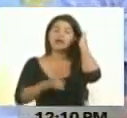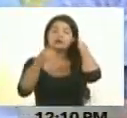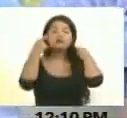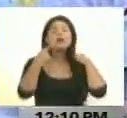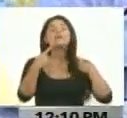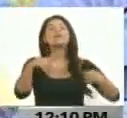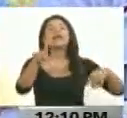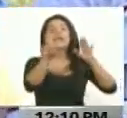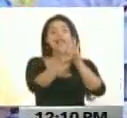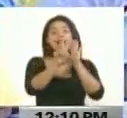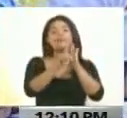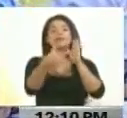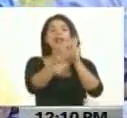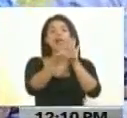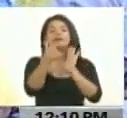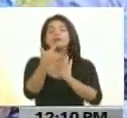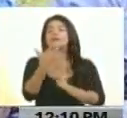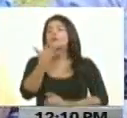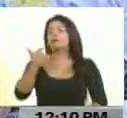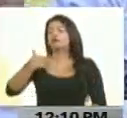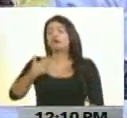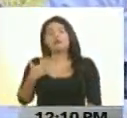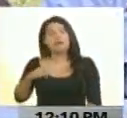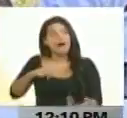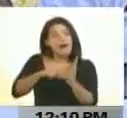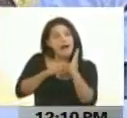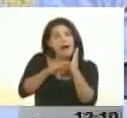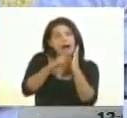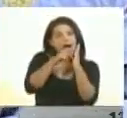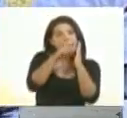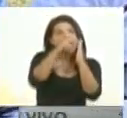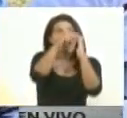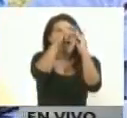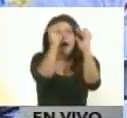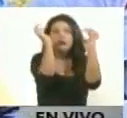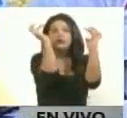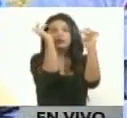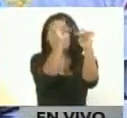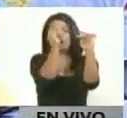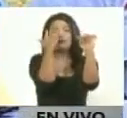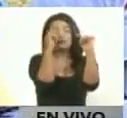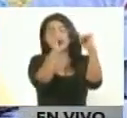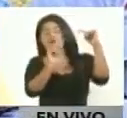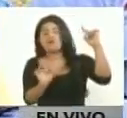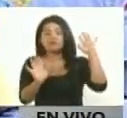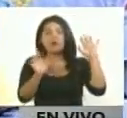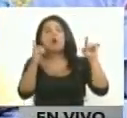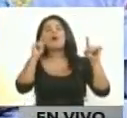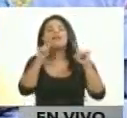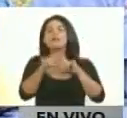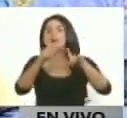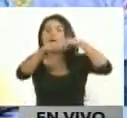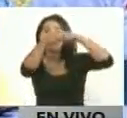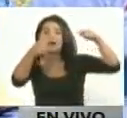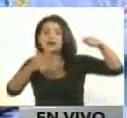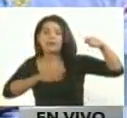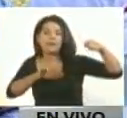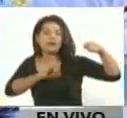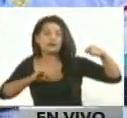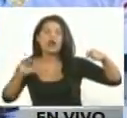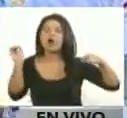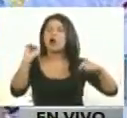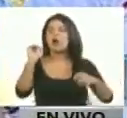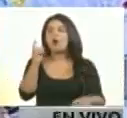todo aquel que manipula el sistema sin la autorización debida, con un fin personal, sea propio o de tipo o de índole